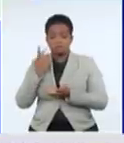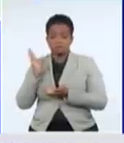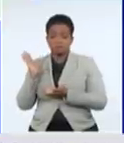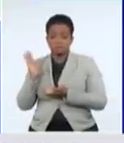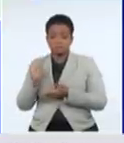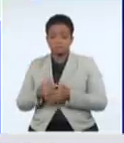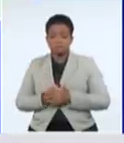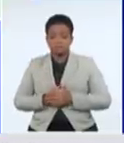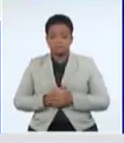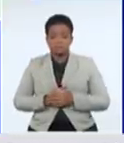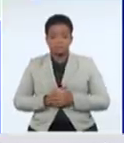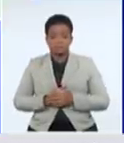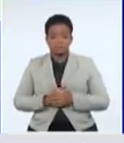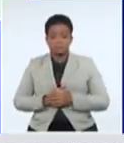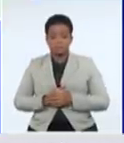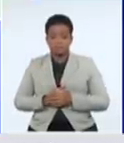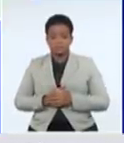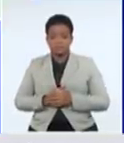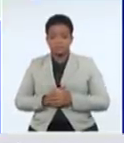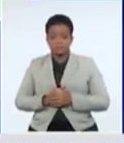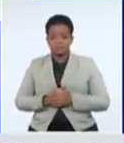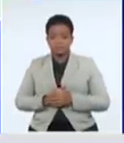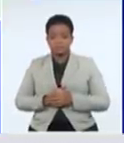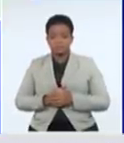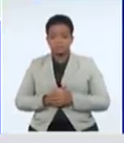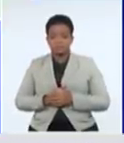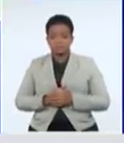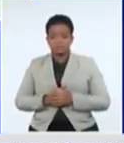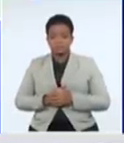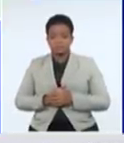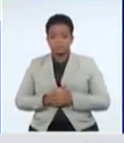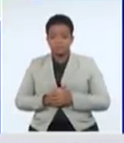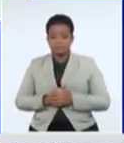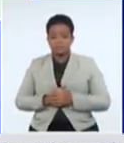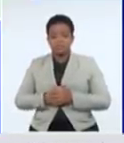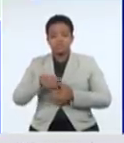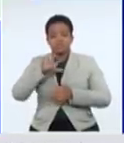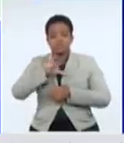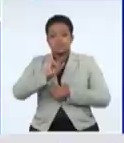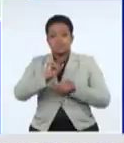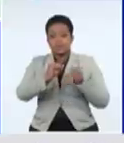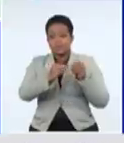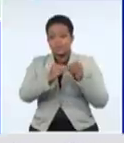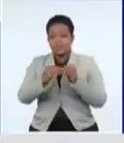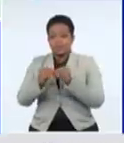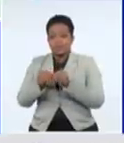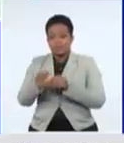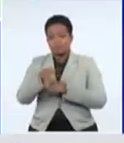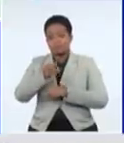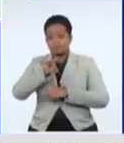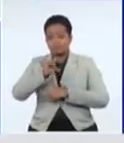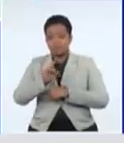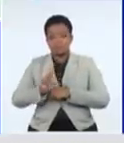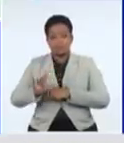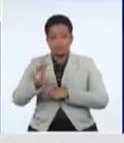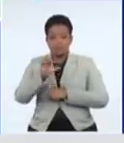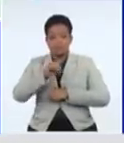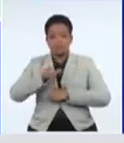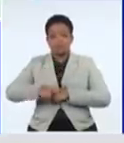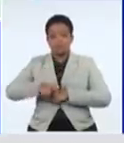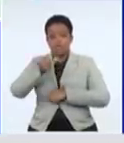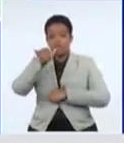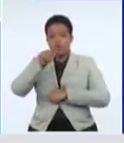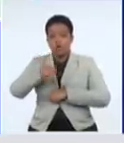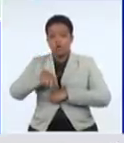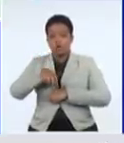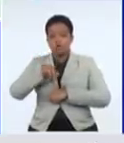casos menos en relación con el día anterior y con una transmisión en sus 15 municipios. Boyeros hoy confirma 9 positivos,